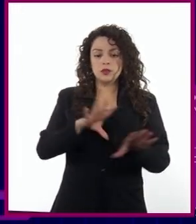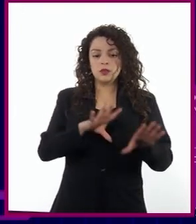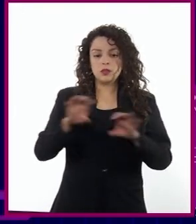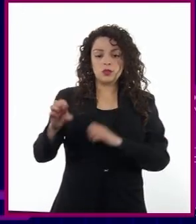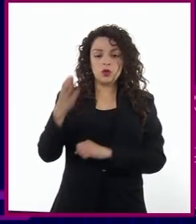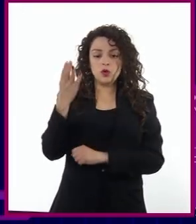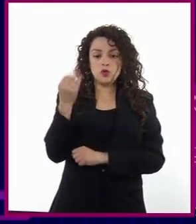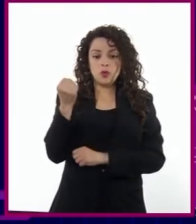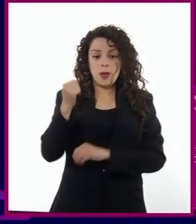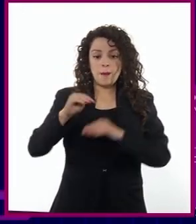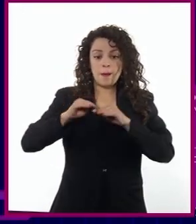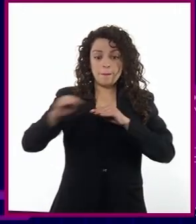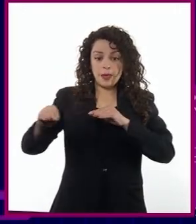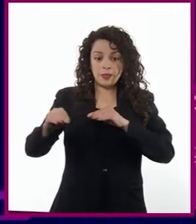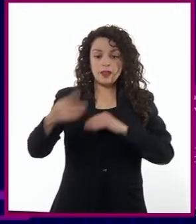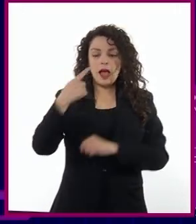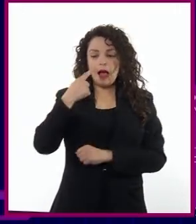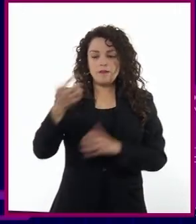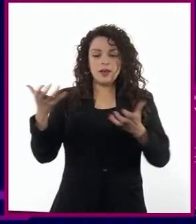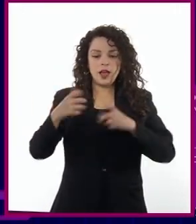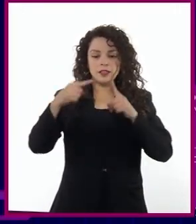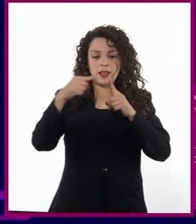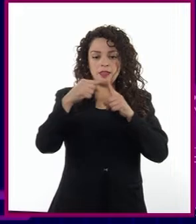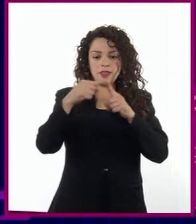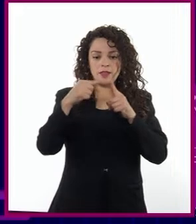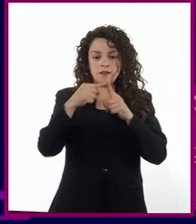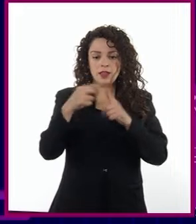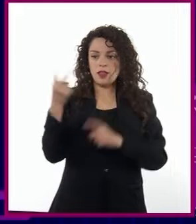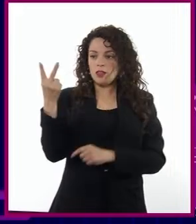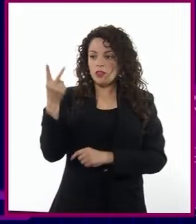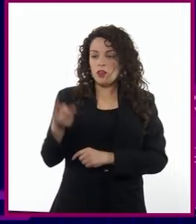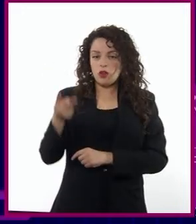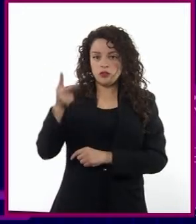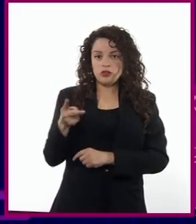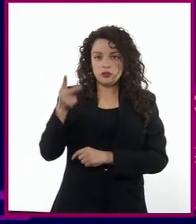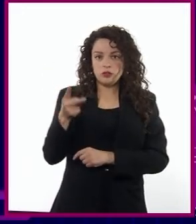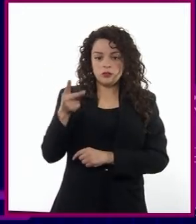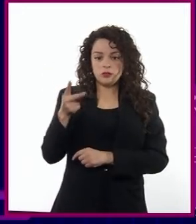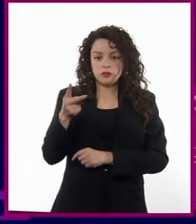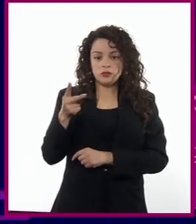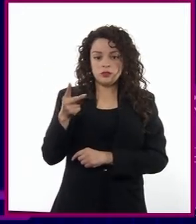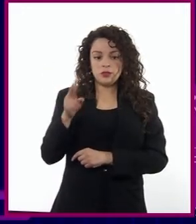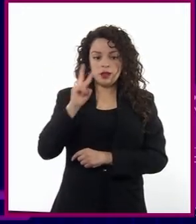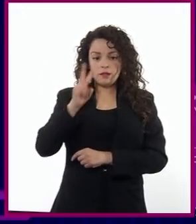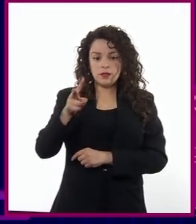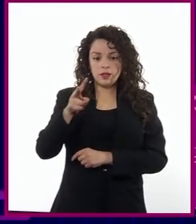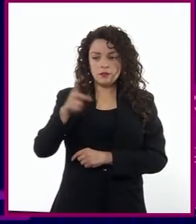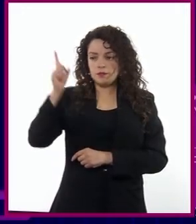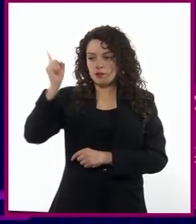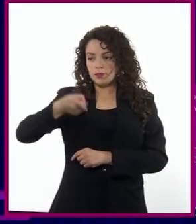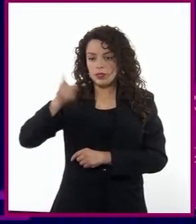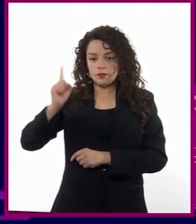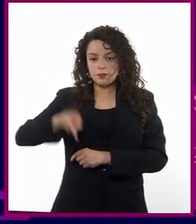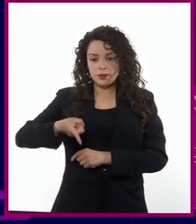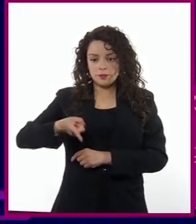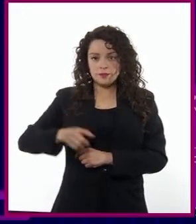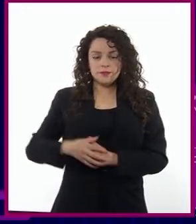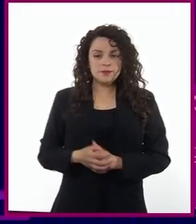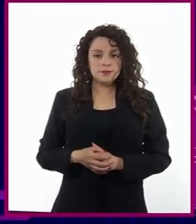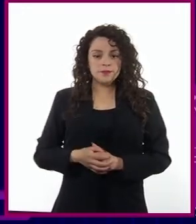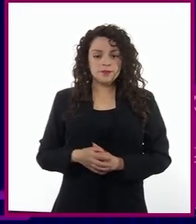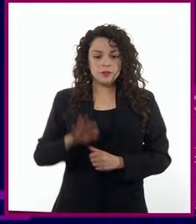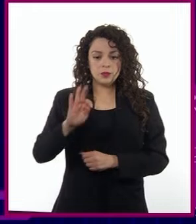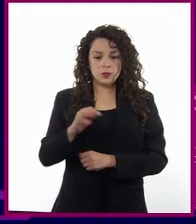3.509 metros, procedamos a dividir dichas cantidades teniendo el siguiente cociente.